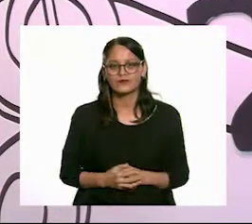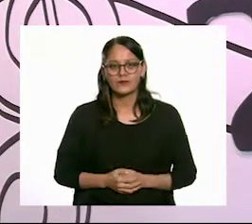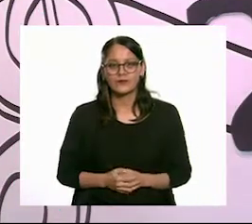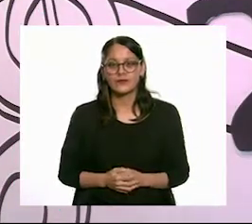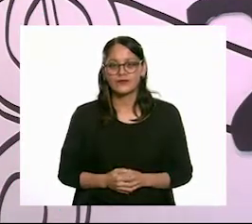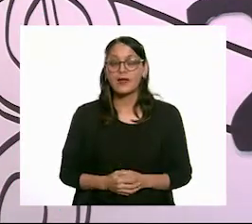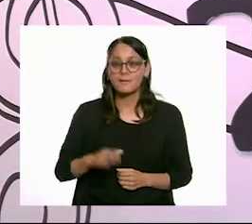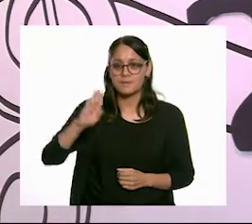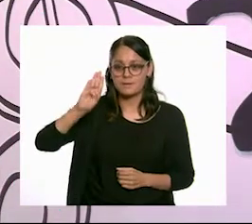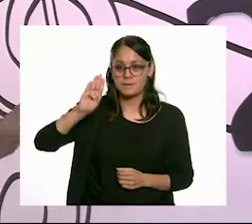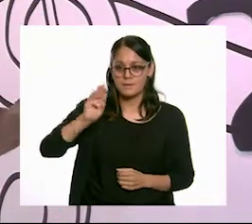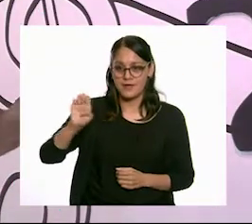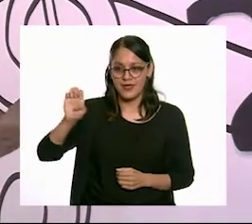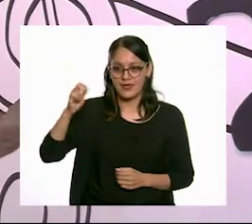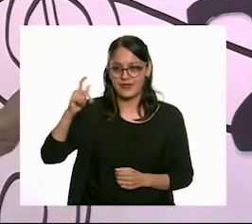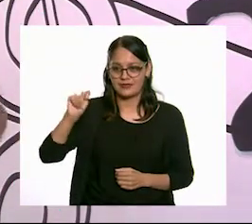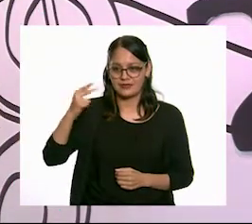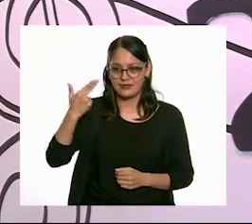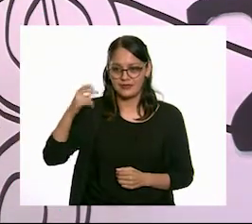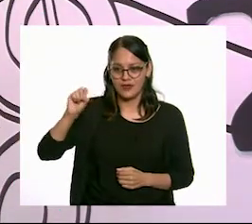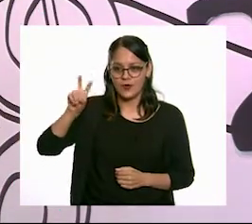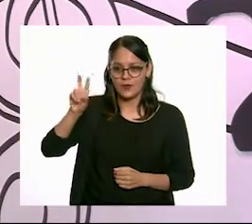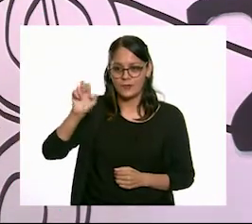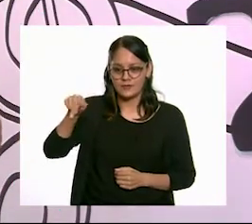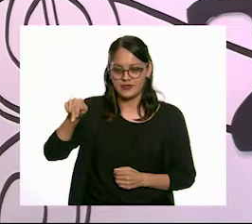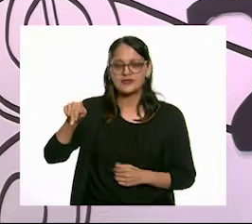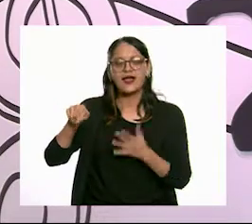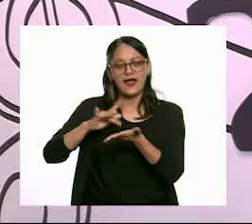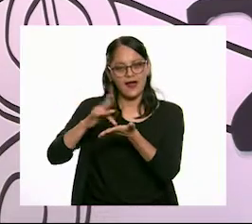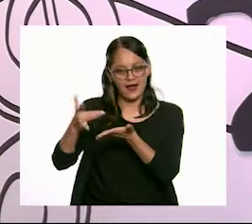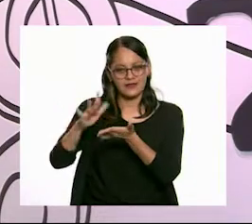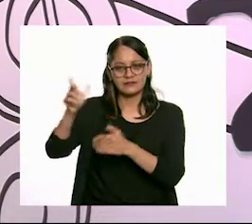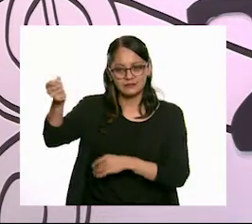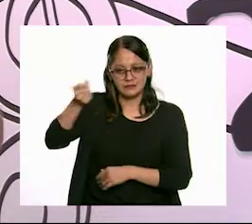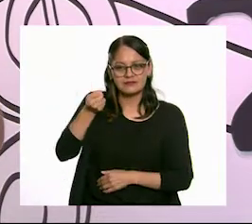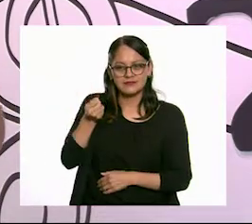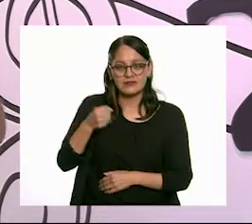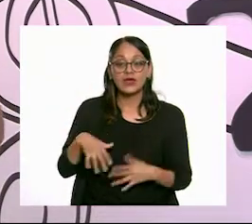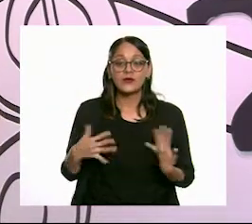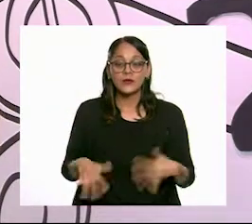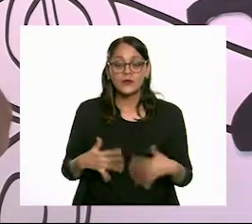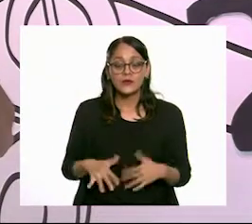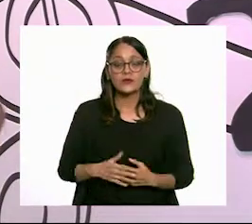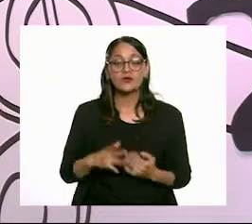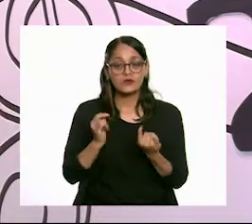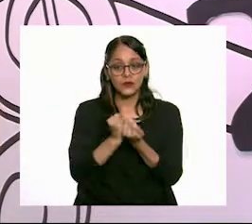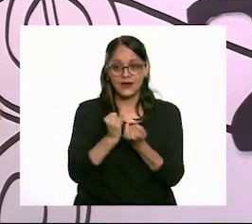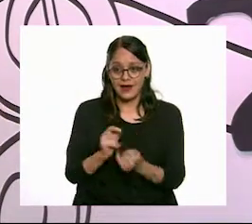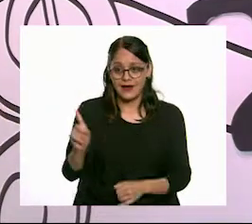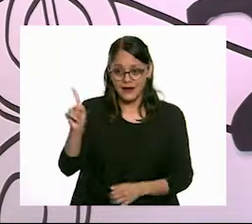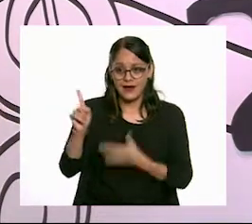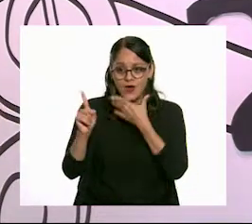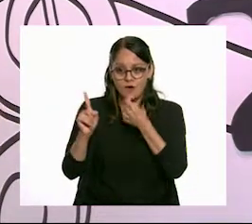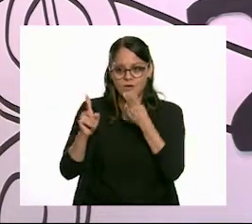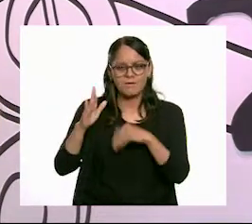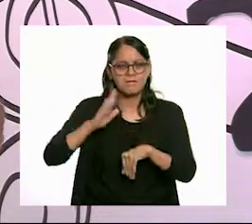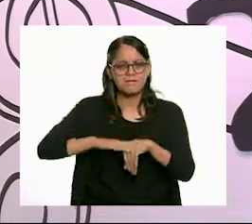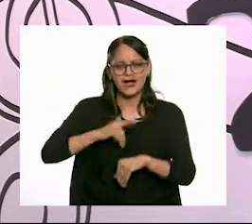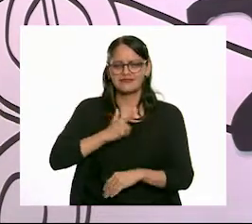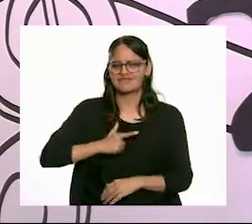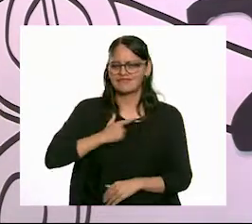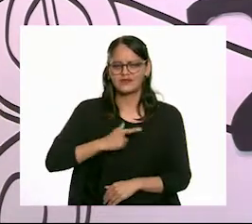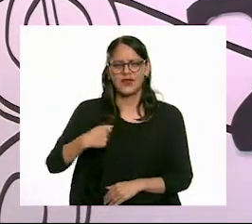van Beethoven. Gracias, David y Mesli, por traerlo a nuestra época. A mí es quizás el compositor que más me guste. Pero